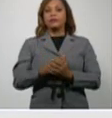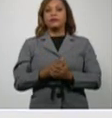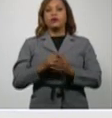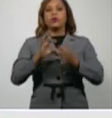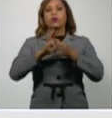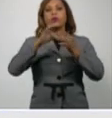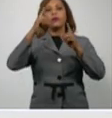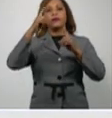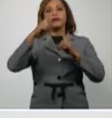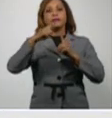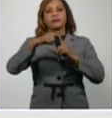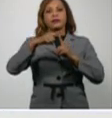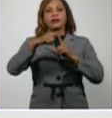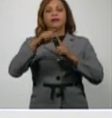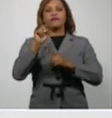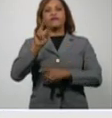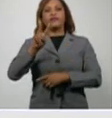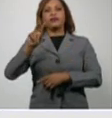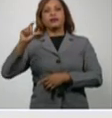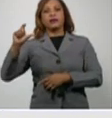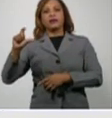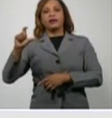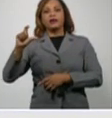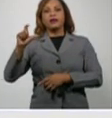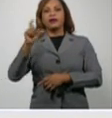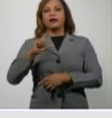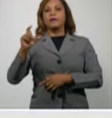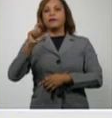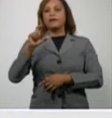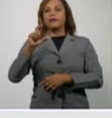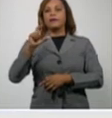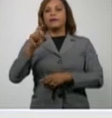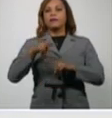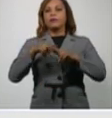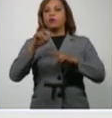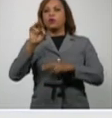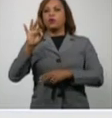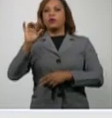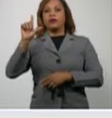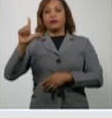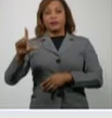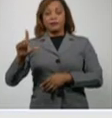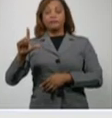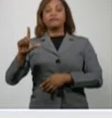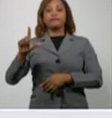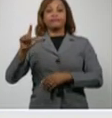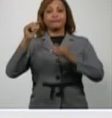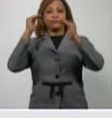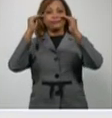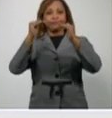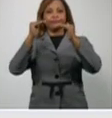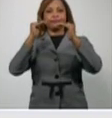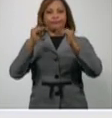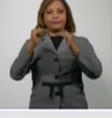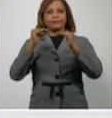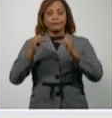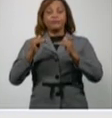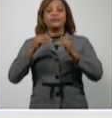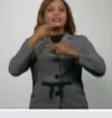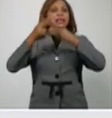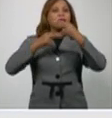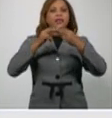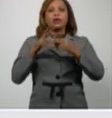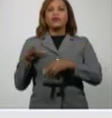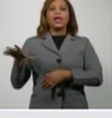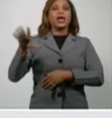Guantánamo, Villa Clara, Camagüey, Holguín, y así realmente se procesaron de todas,